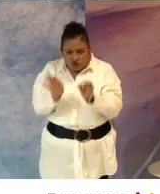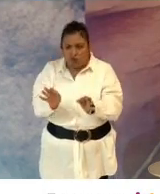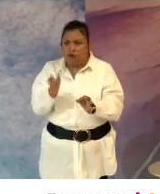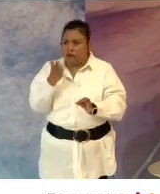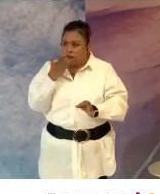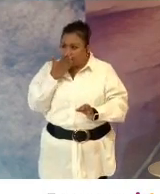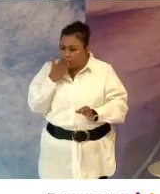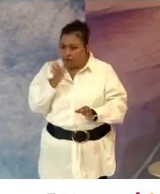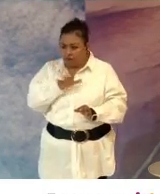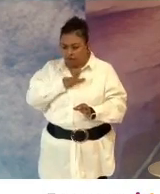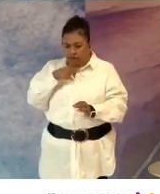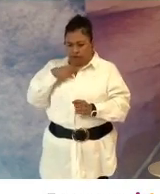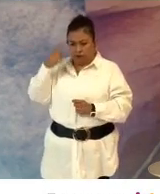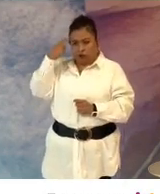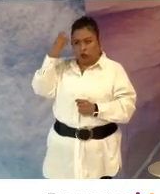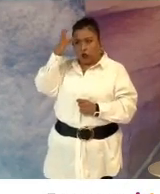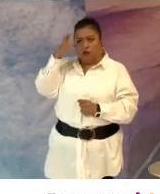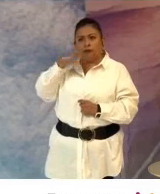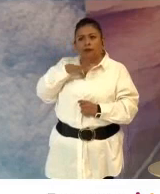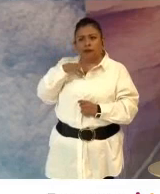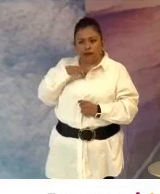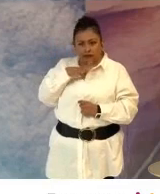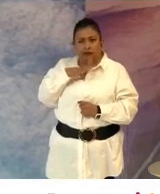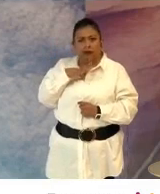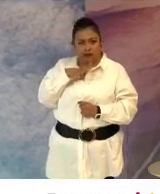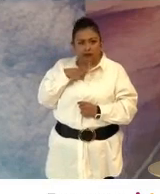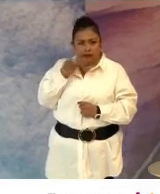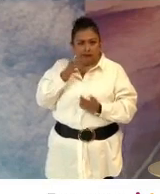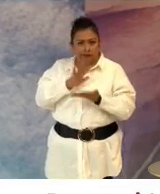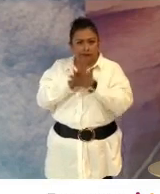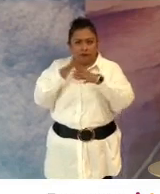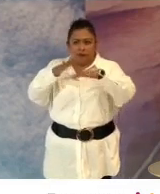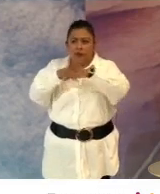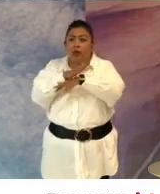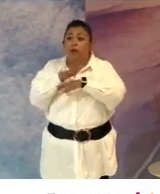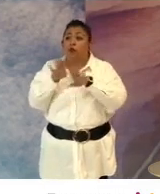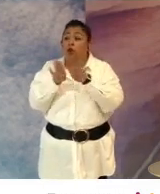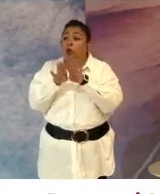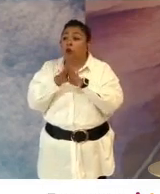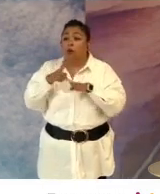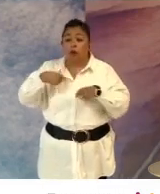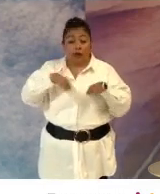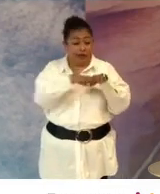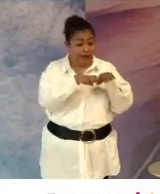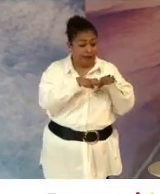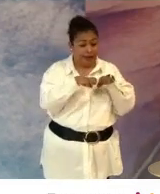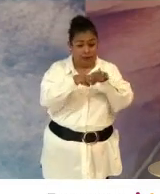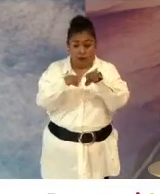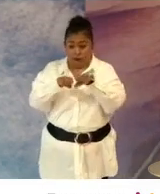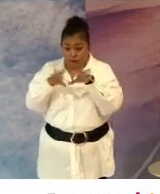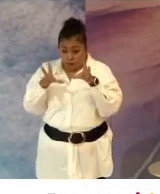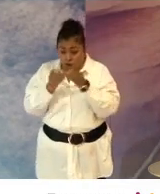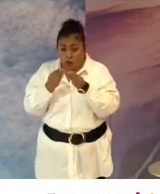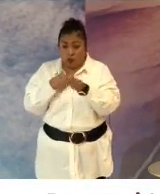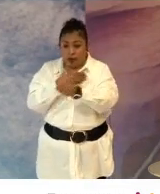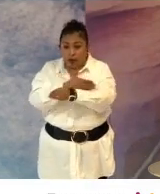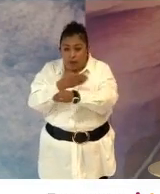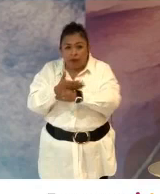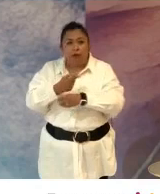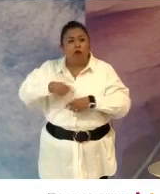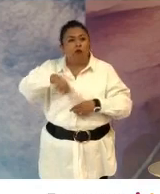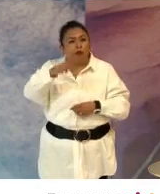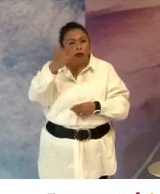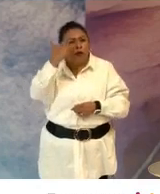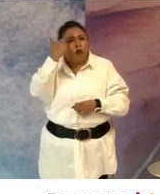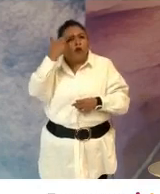de la calidad de la conciencia que tenemos. Y cómo acompañamos a nuestros equipos a recordar en cada una de las acciones